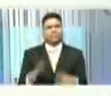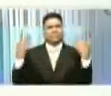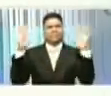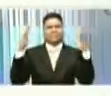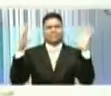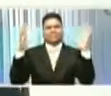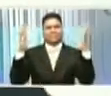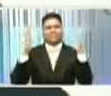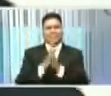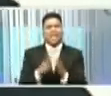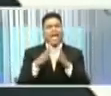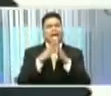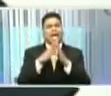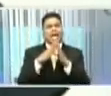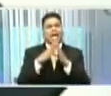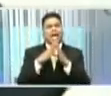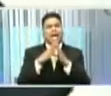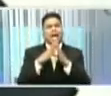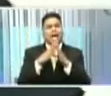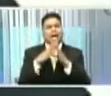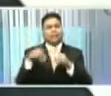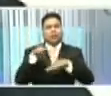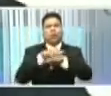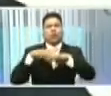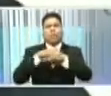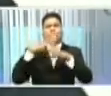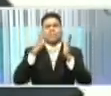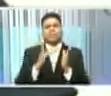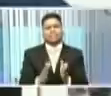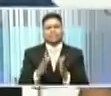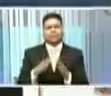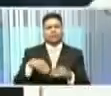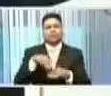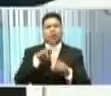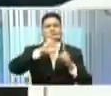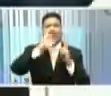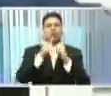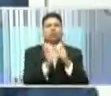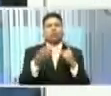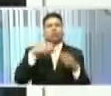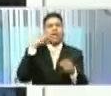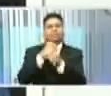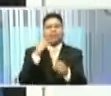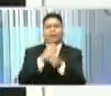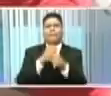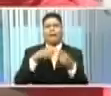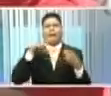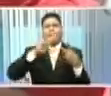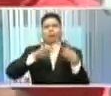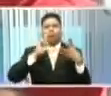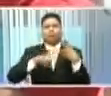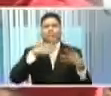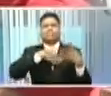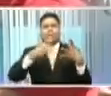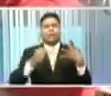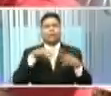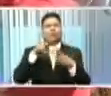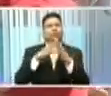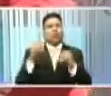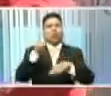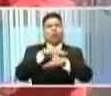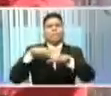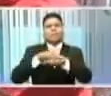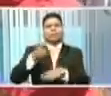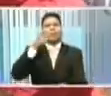A los ministros de Cultura, Juventud, Educación, Trabajo, Salud, ministros y ministras del